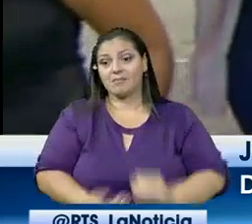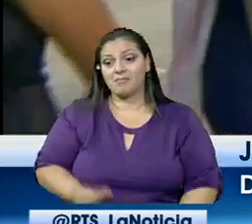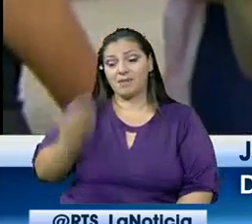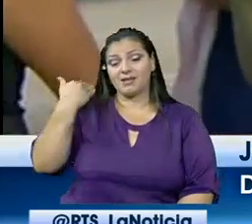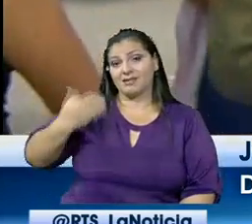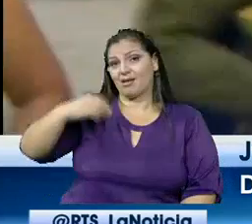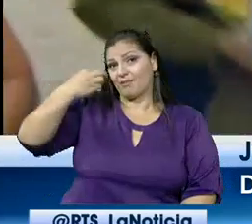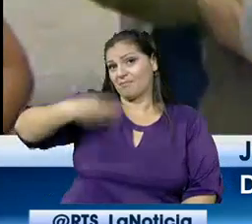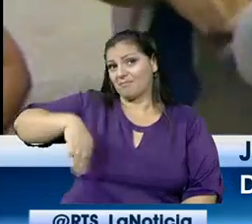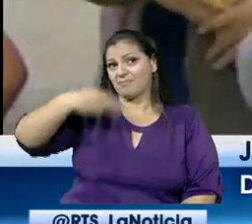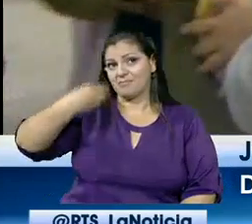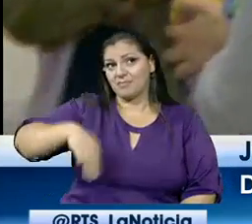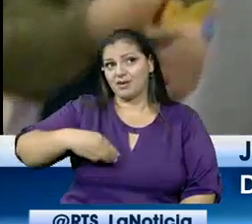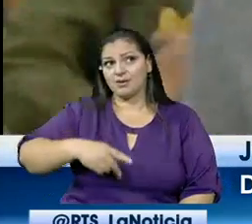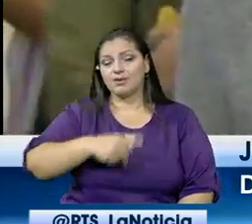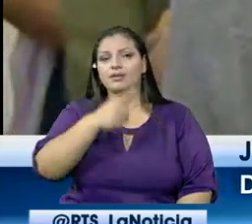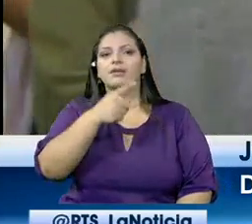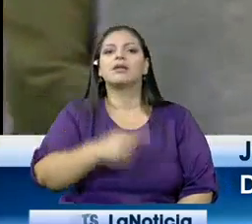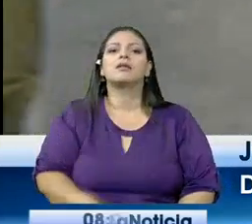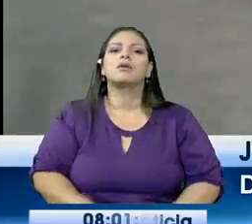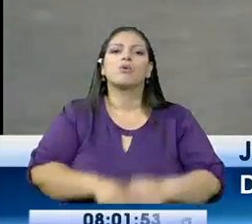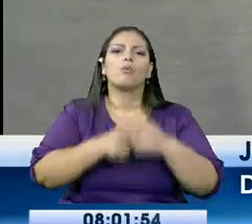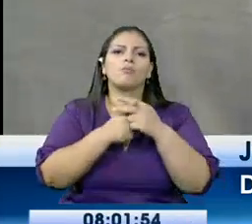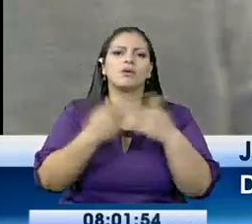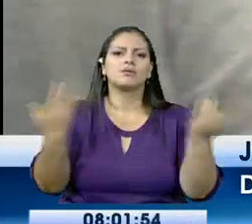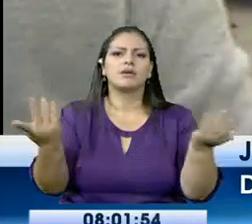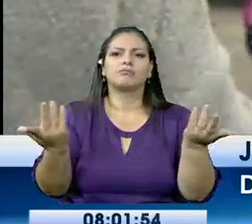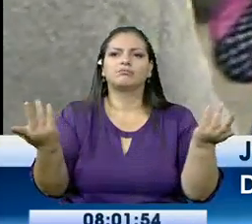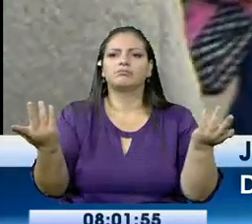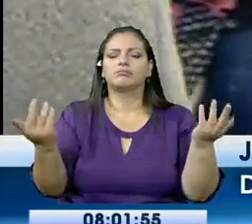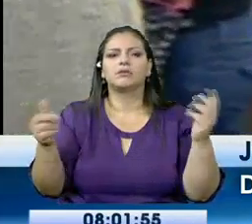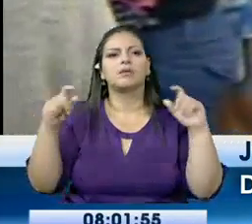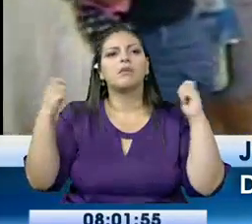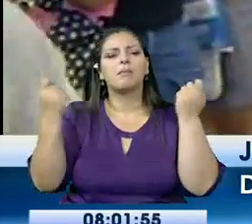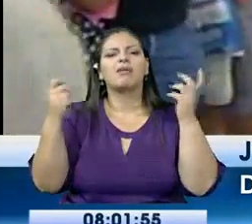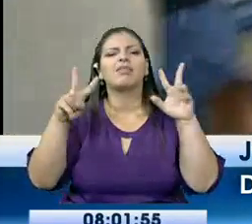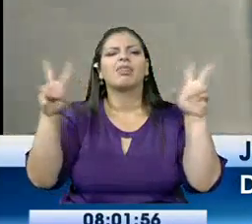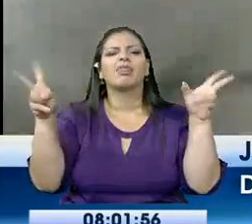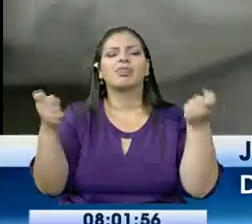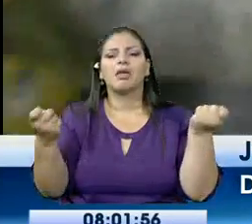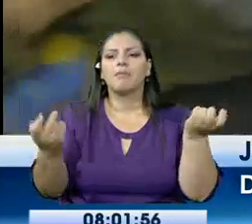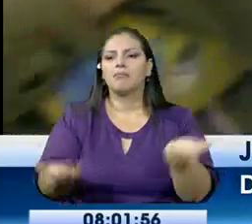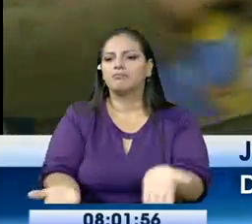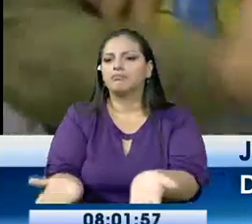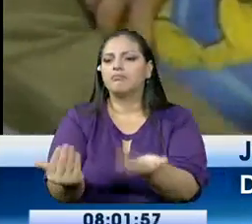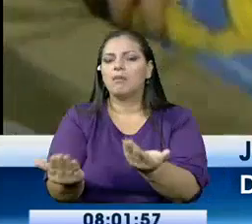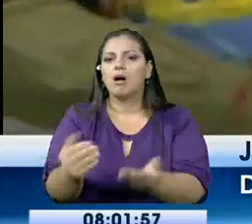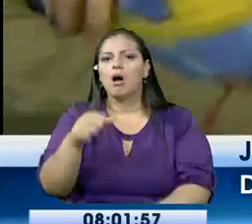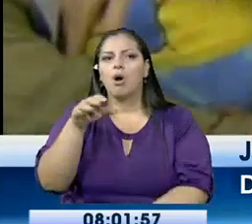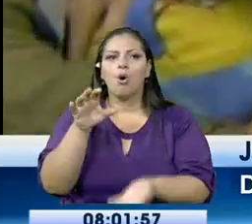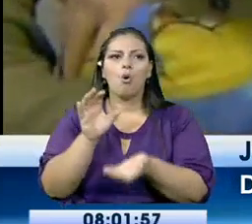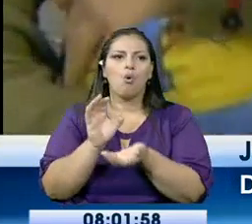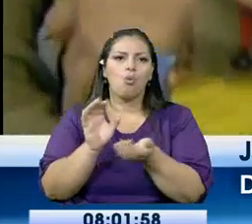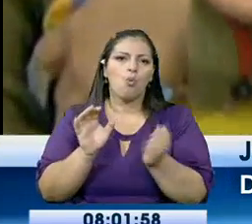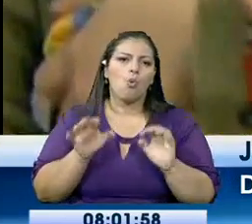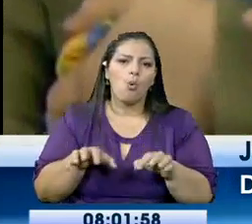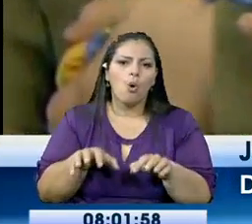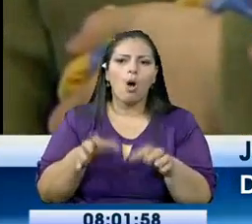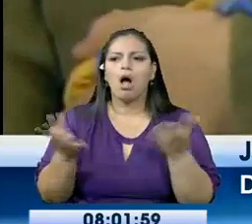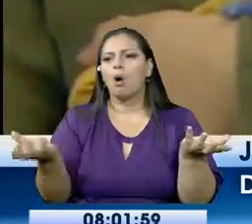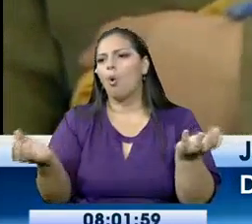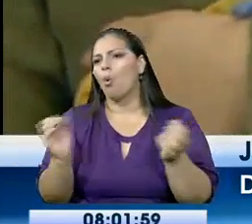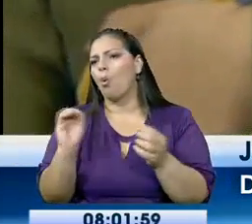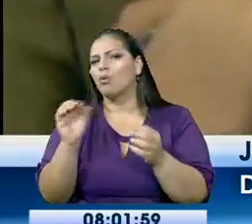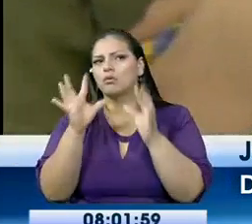desde este miércoles, se inició una campaña de esterilización de las mascotas por parte de la